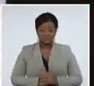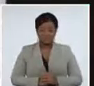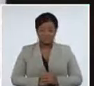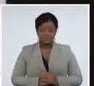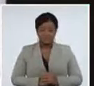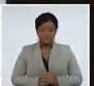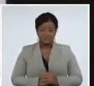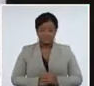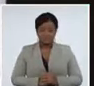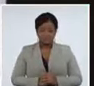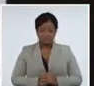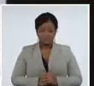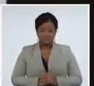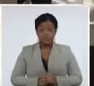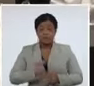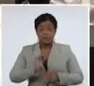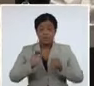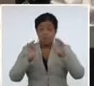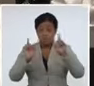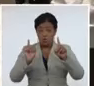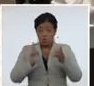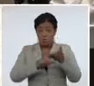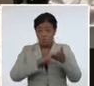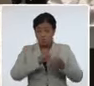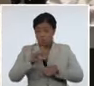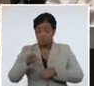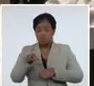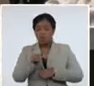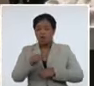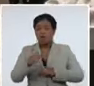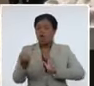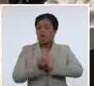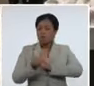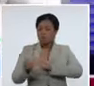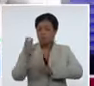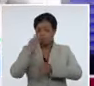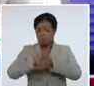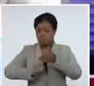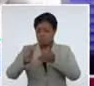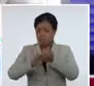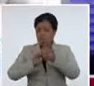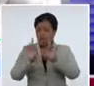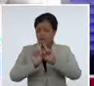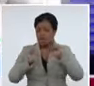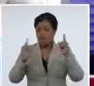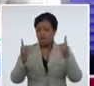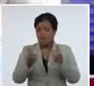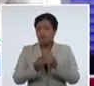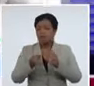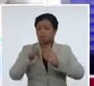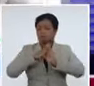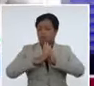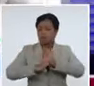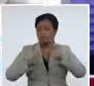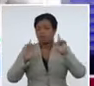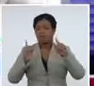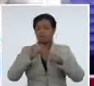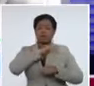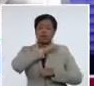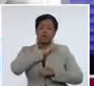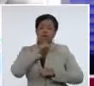Comité Central del Partido Comunista de Cuba aprobó también la Estrategia General de Implementación de la Política de Cuadros en el